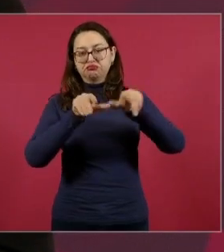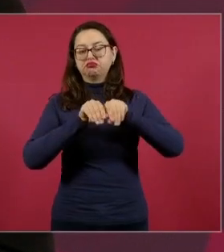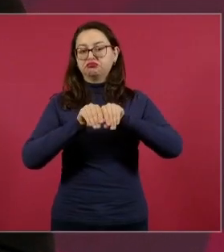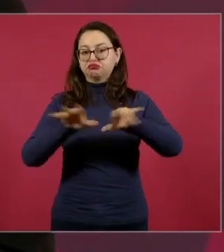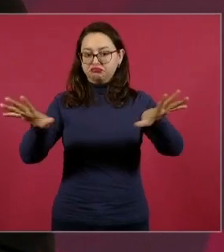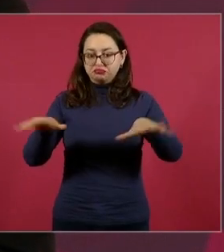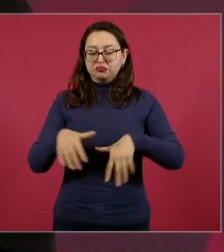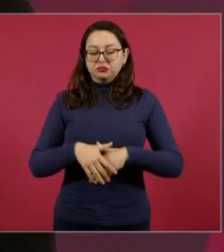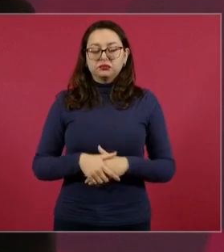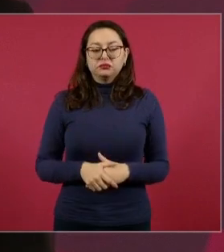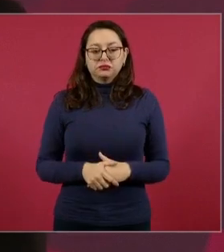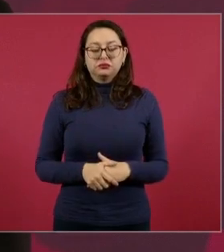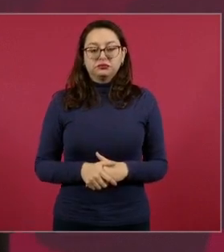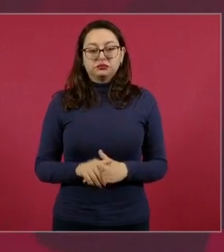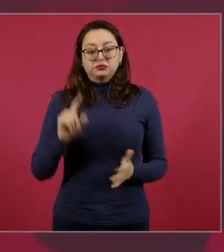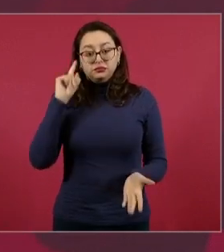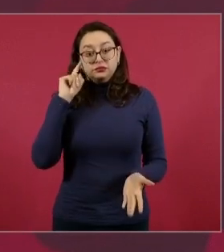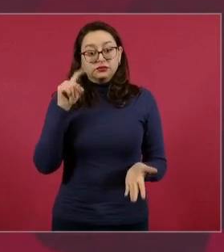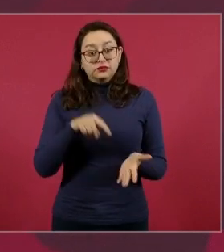yo creo que